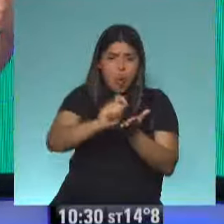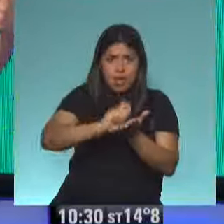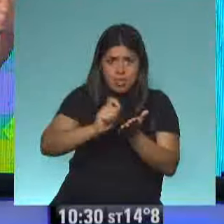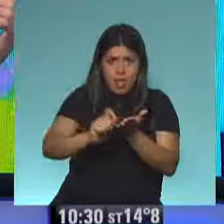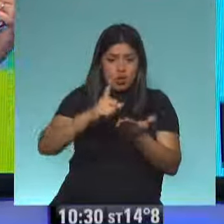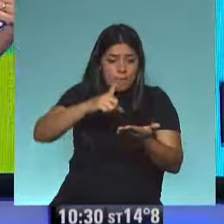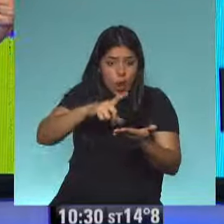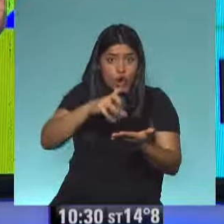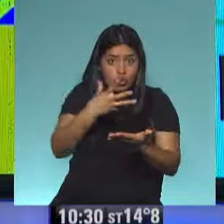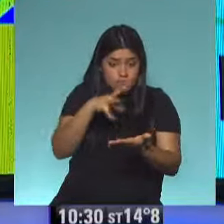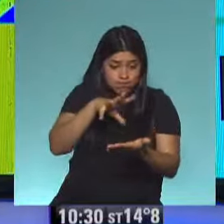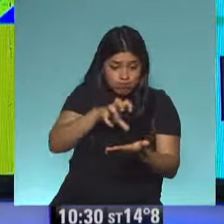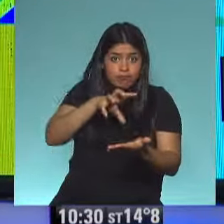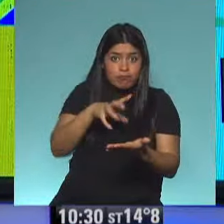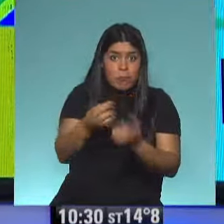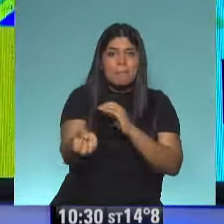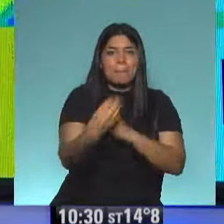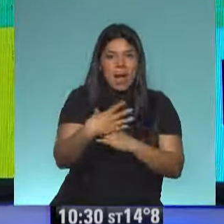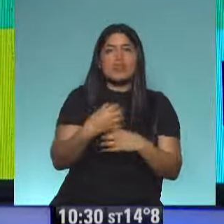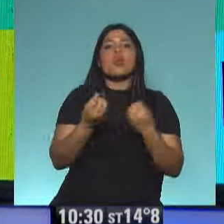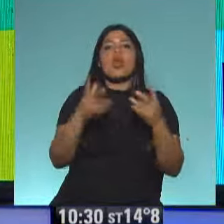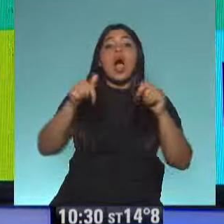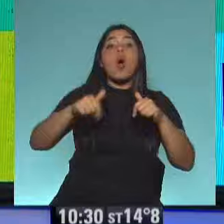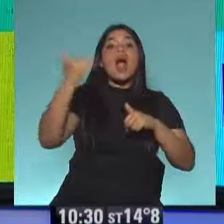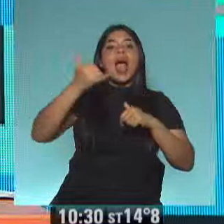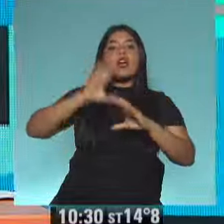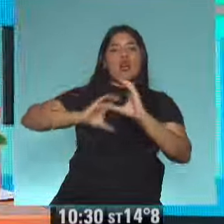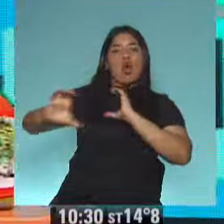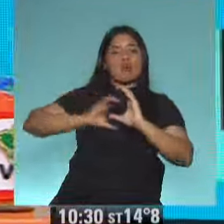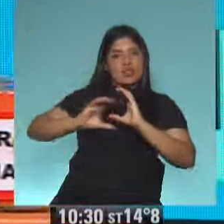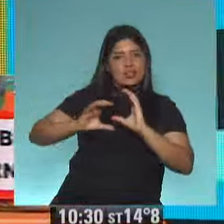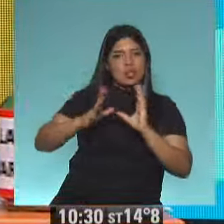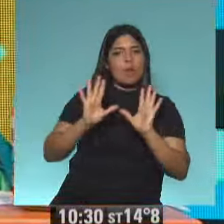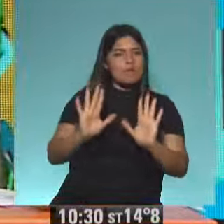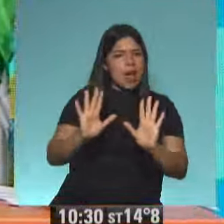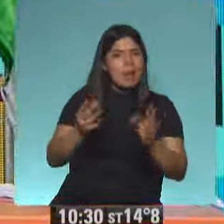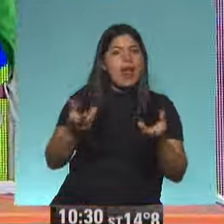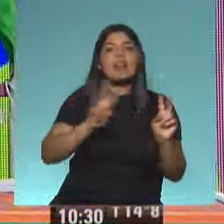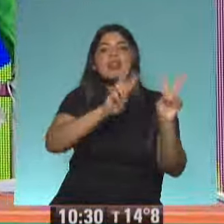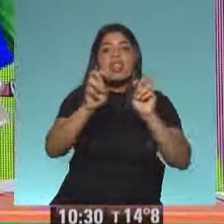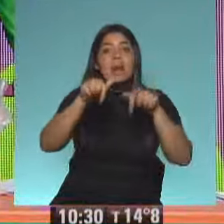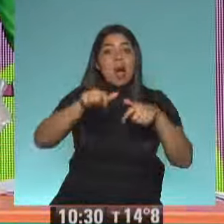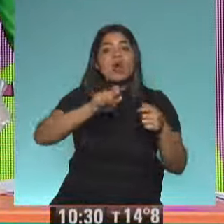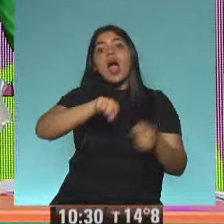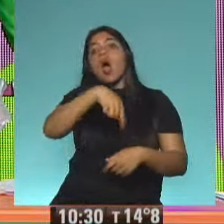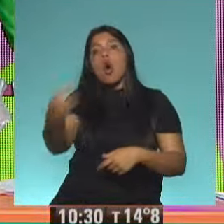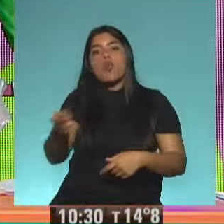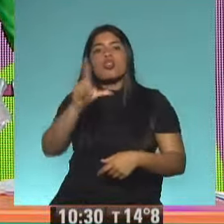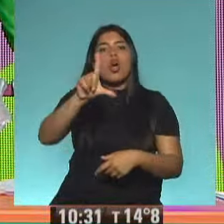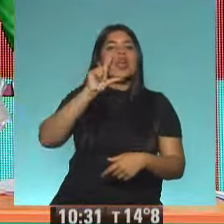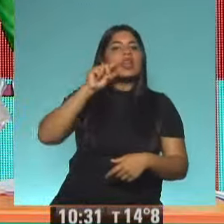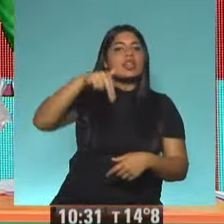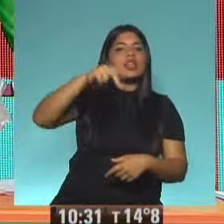una comunicación muy importante. ¿Eh? Porque vamos a hablar de otro carnaval. Vamos a hablar de otro carnaval, dijimos, del carnaval de Lincoln. El carnaval